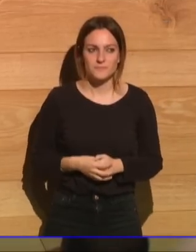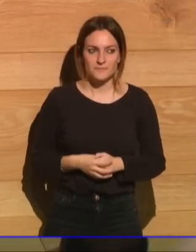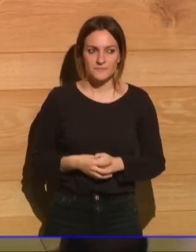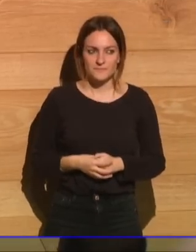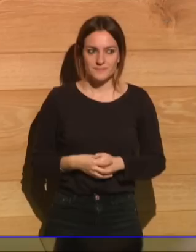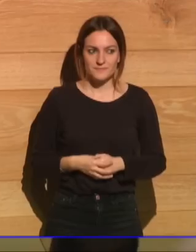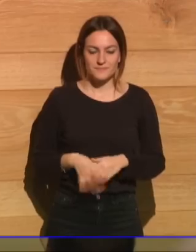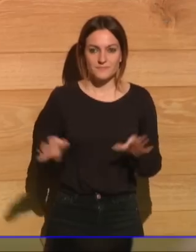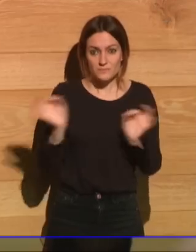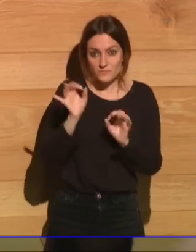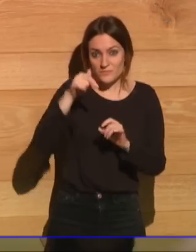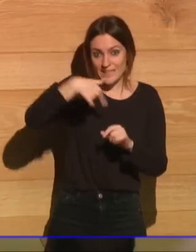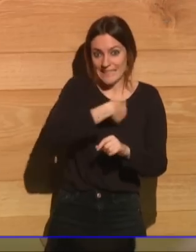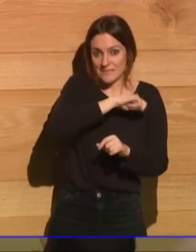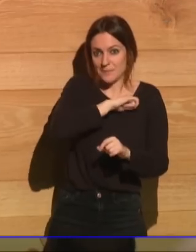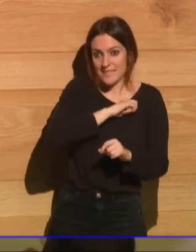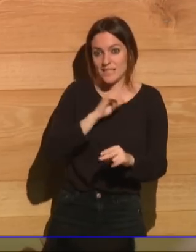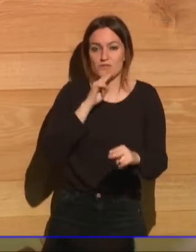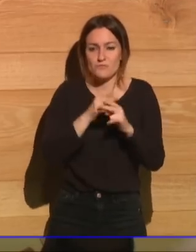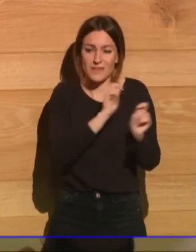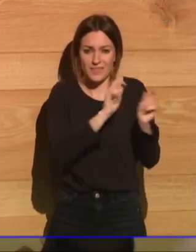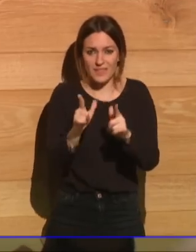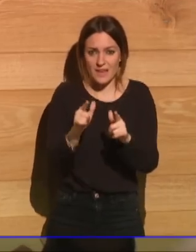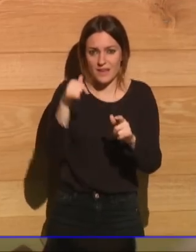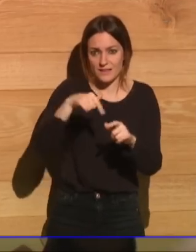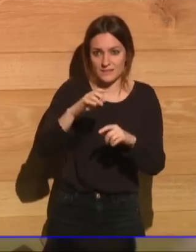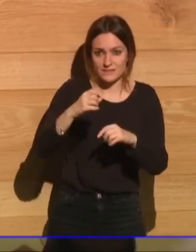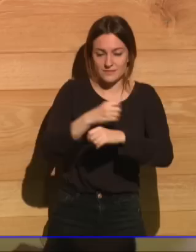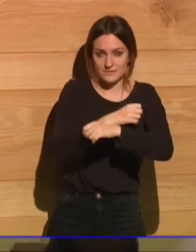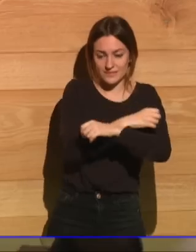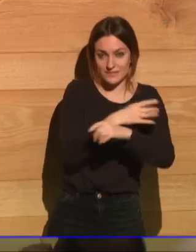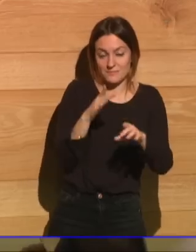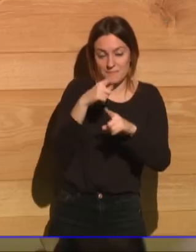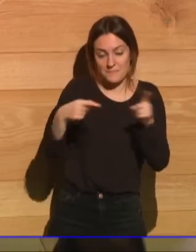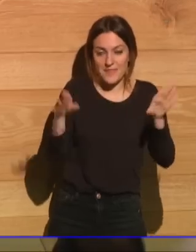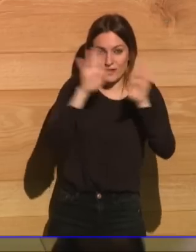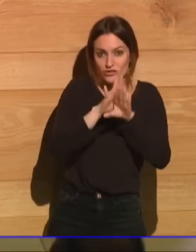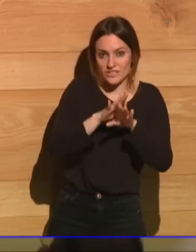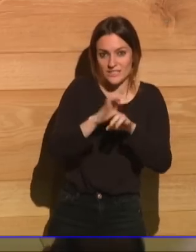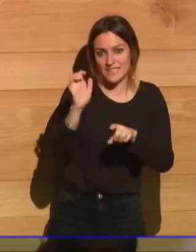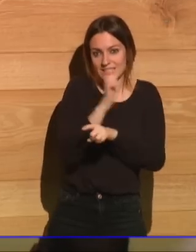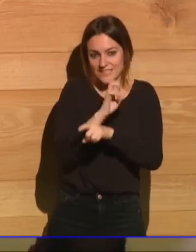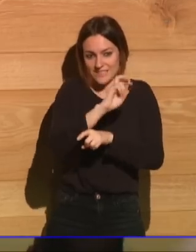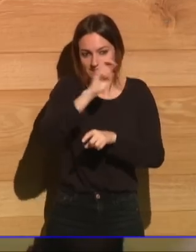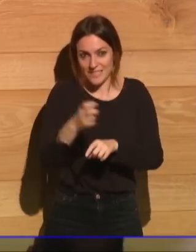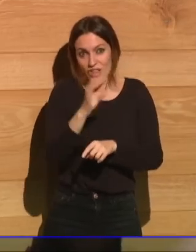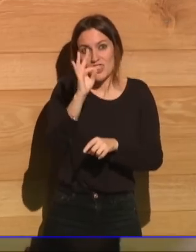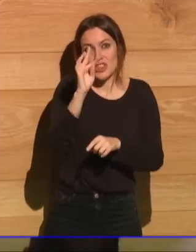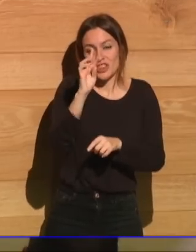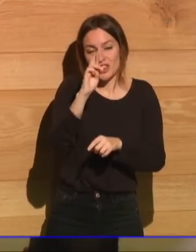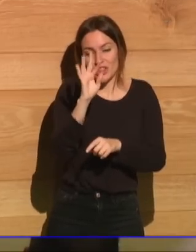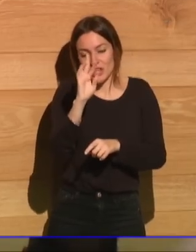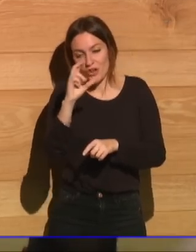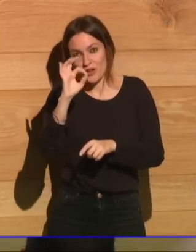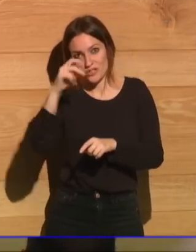O como se llamó aquí en España, el expreso de medianoche, risas a troche y moche, efectivamente. Si quieres